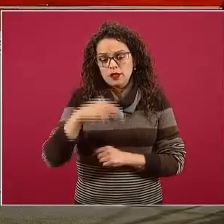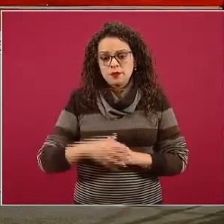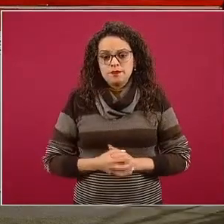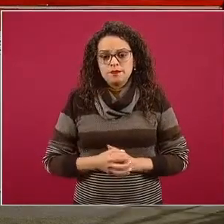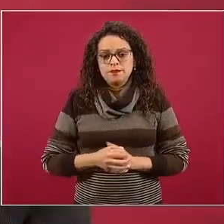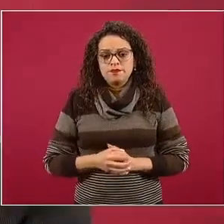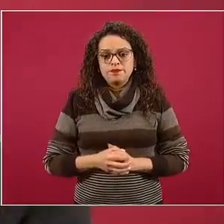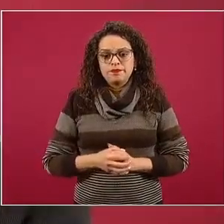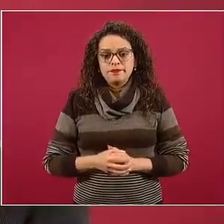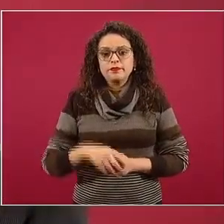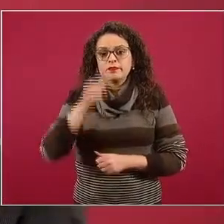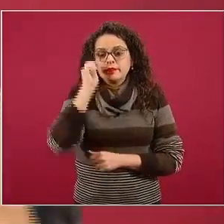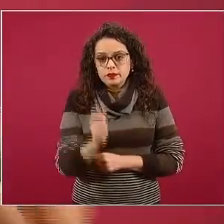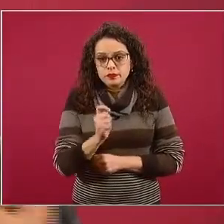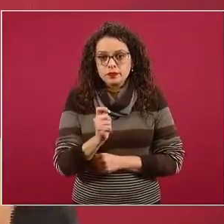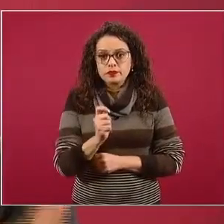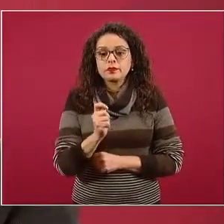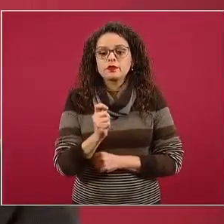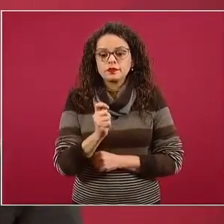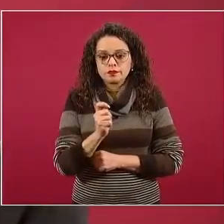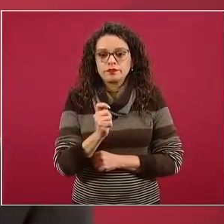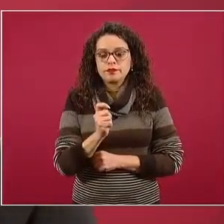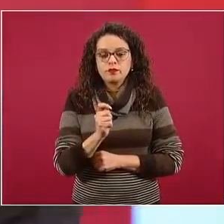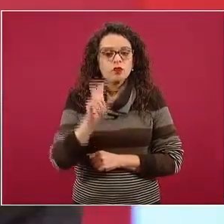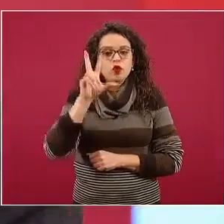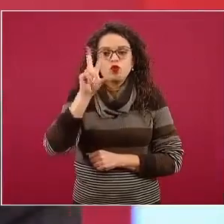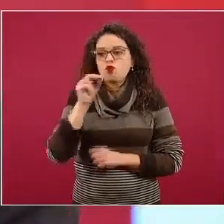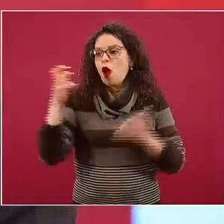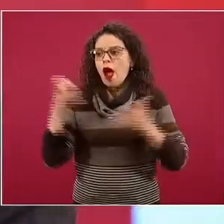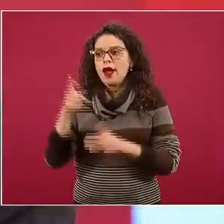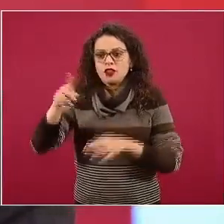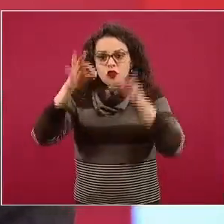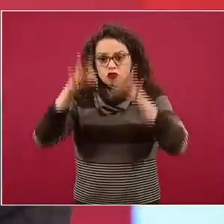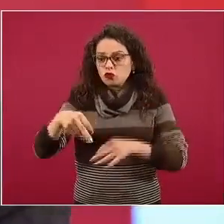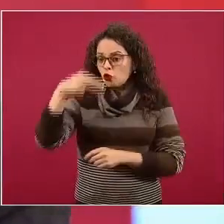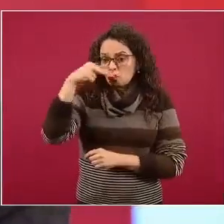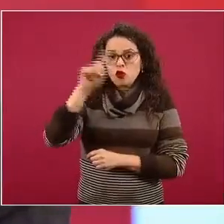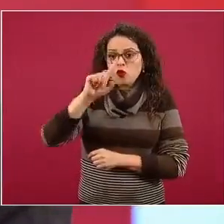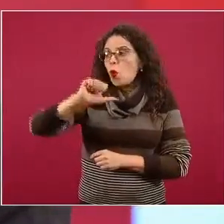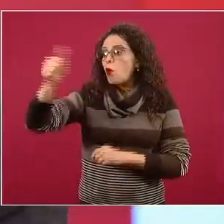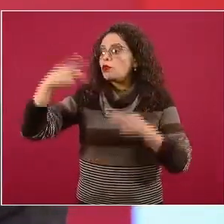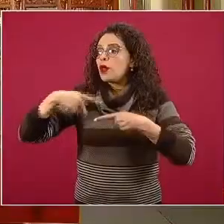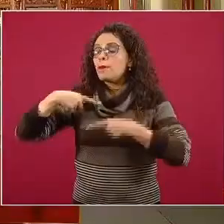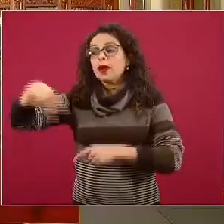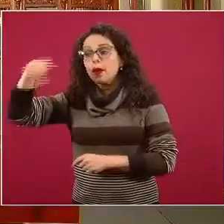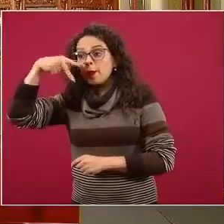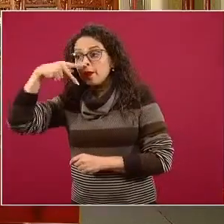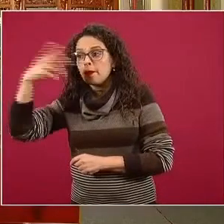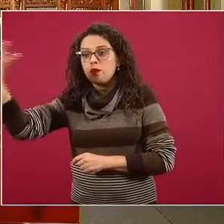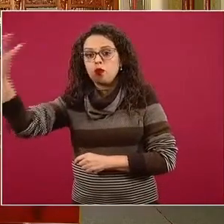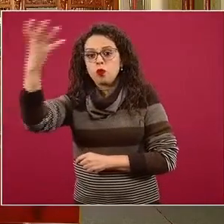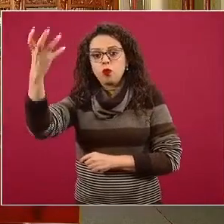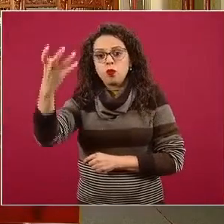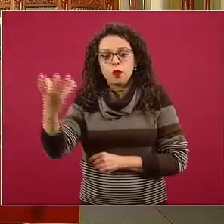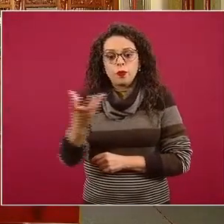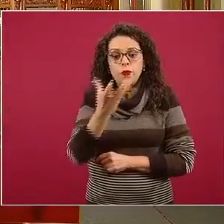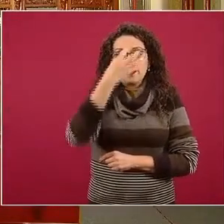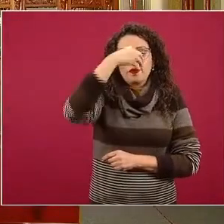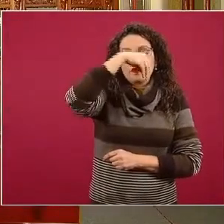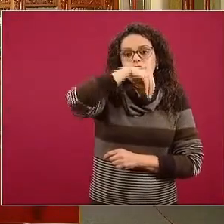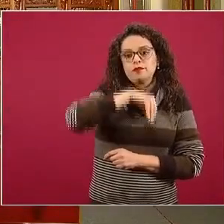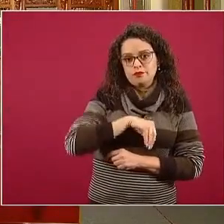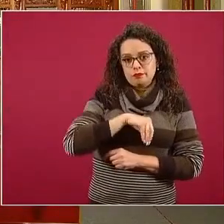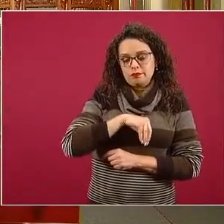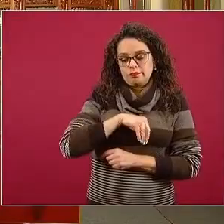fumadores involuntarios que están respirando el humo de tabaco de otras personas que sí padecen la enfermedad